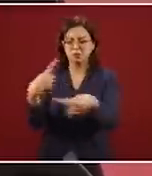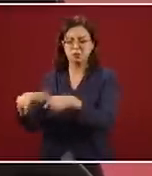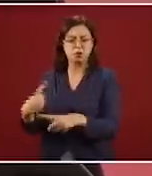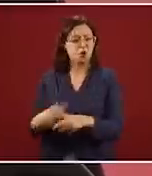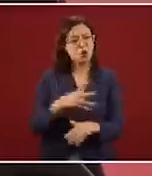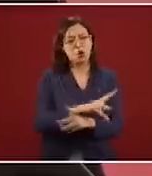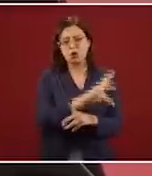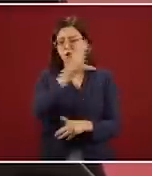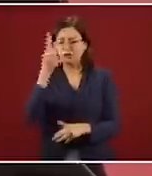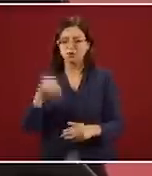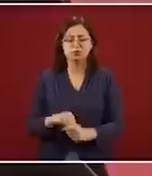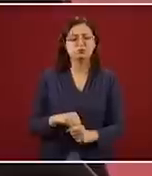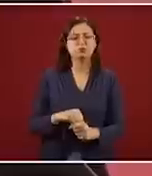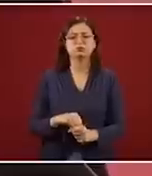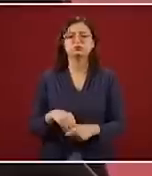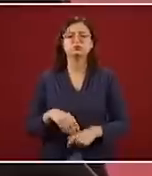requieren.